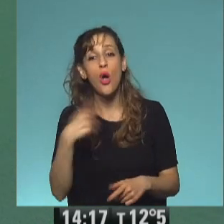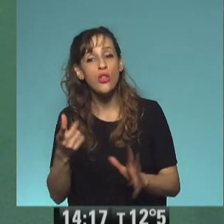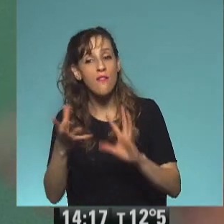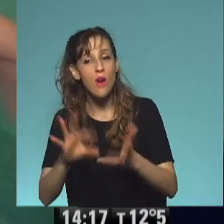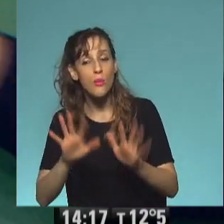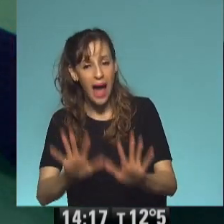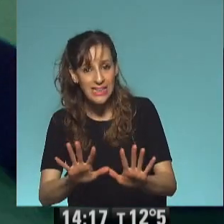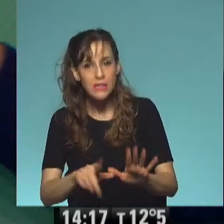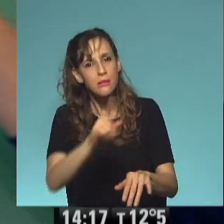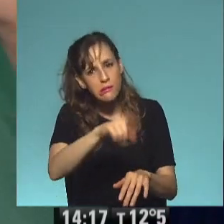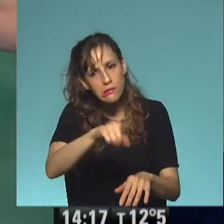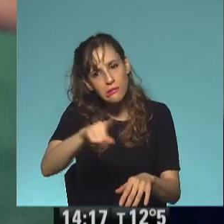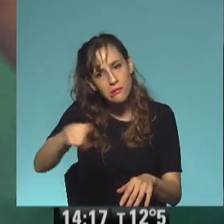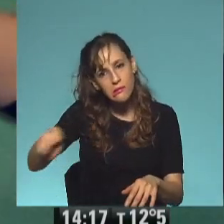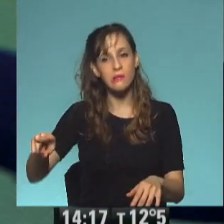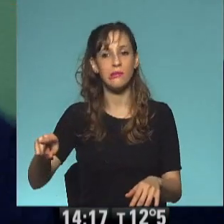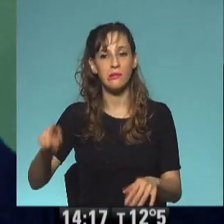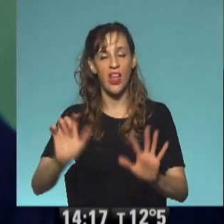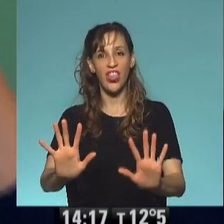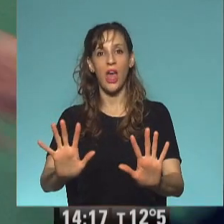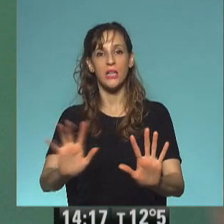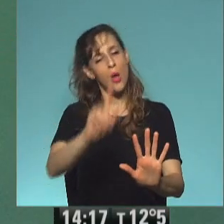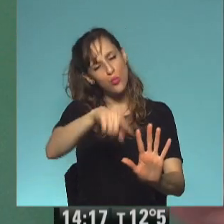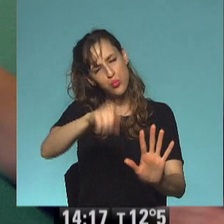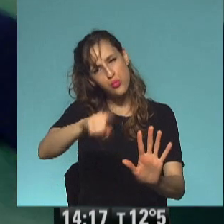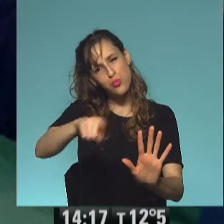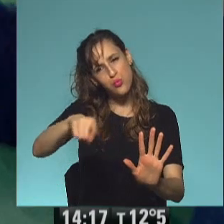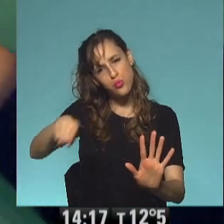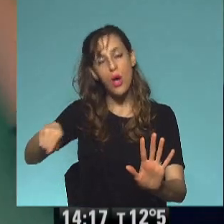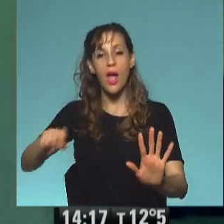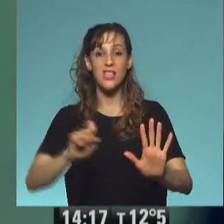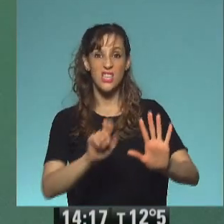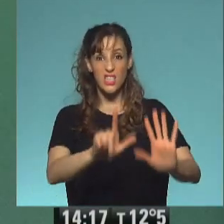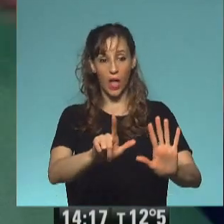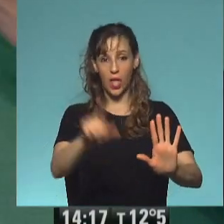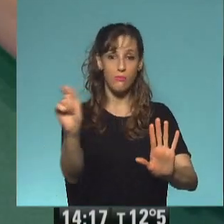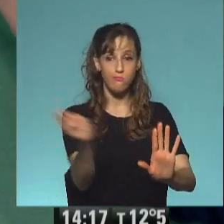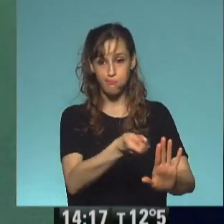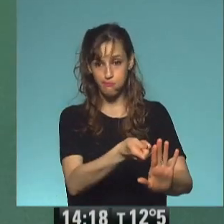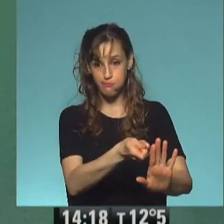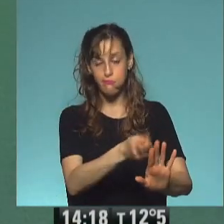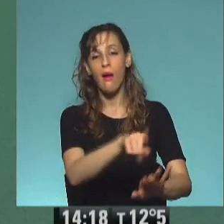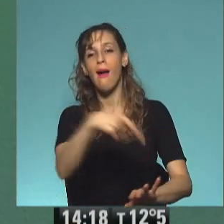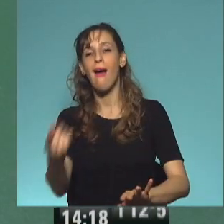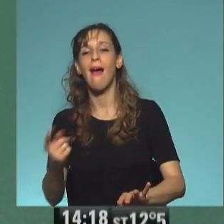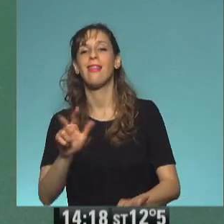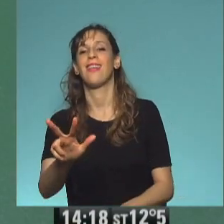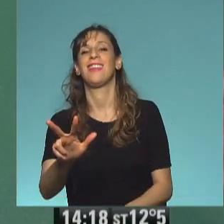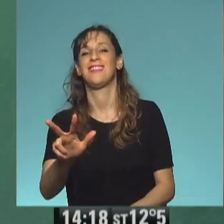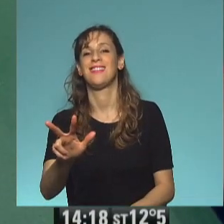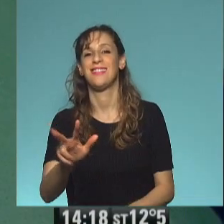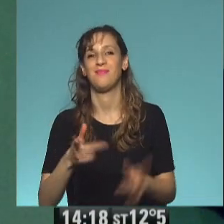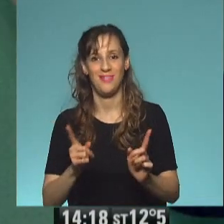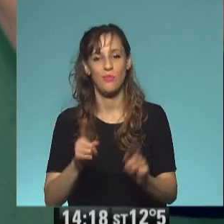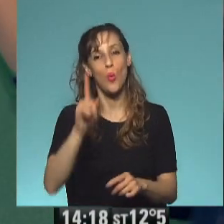de resolver, dibujó los 10 que tiene ahora, tachó los 7 que ya tenía de antes y le quedaron los 3 palitos.